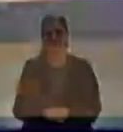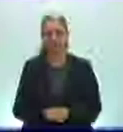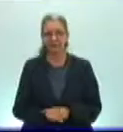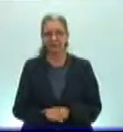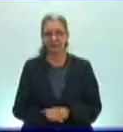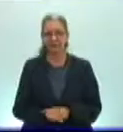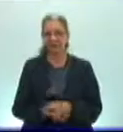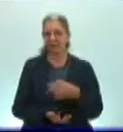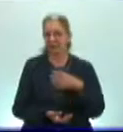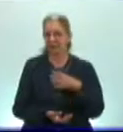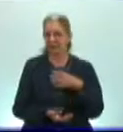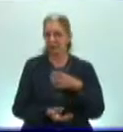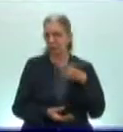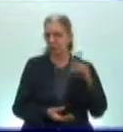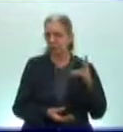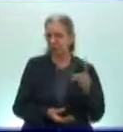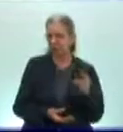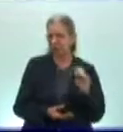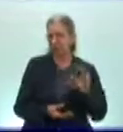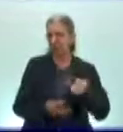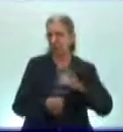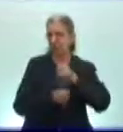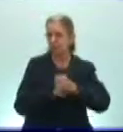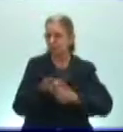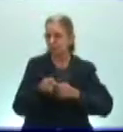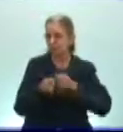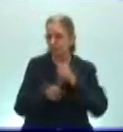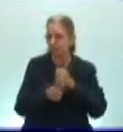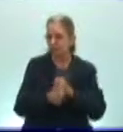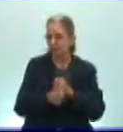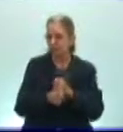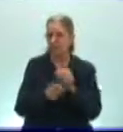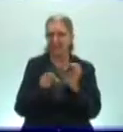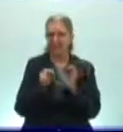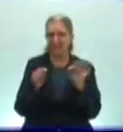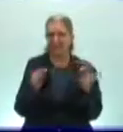Teniendo en cuenta el uso de la cuerda o del hilo,